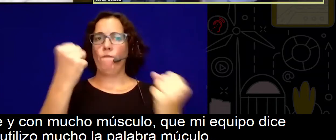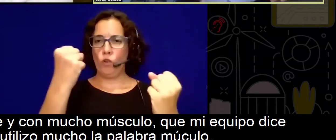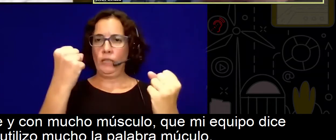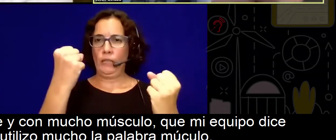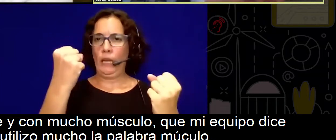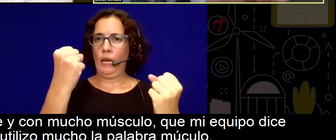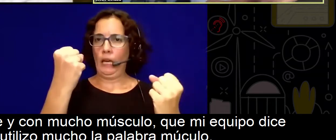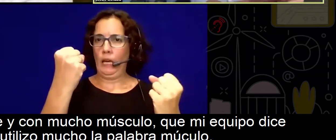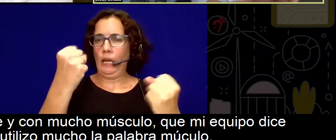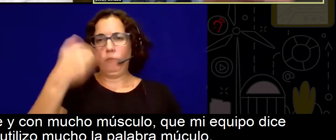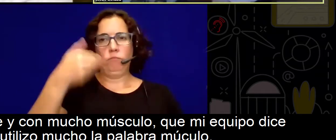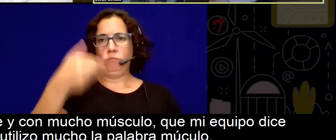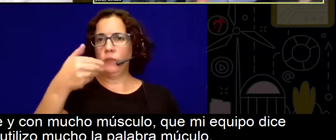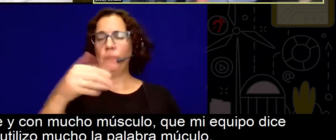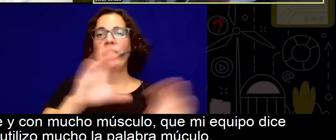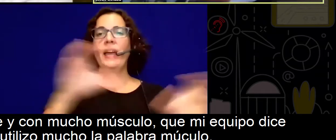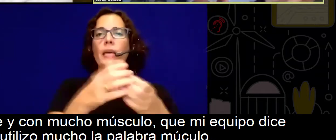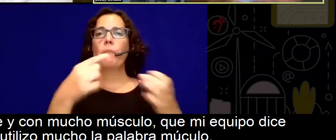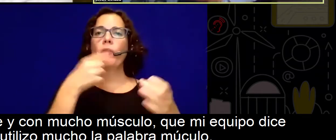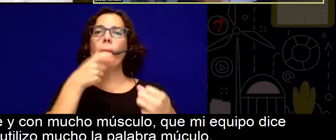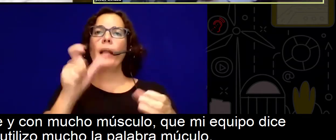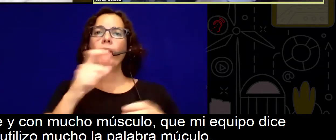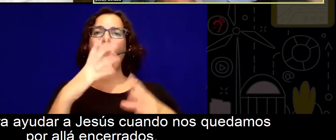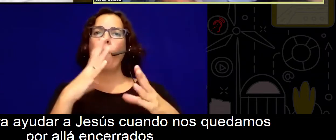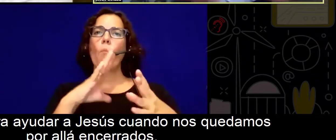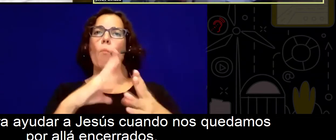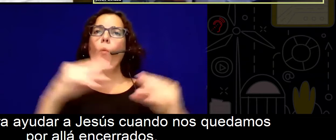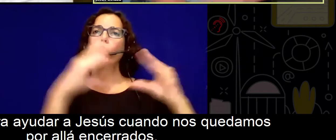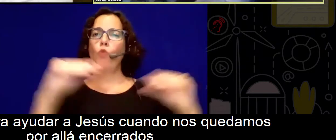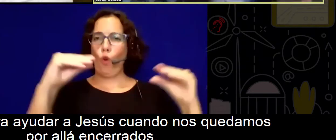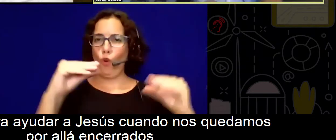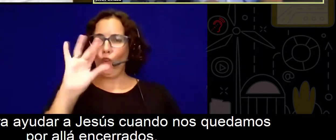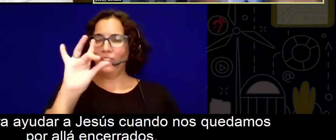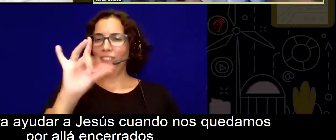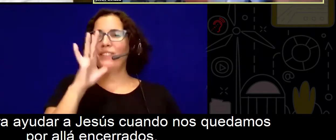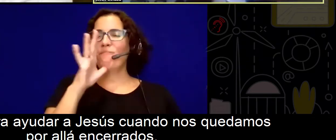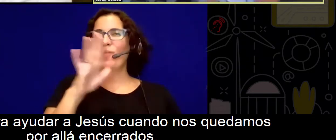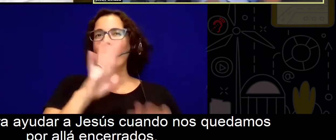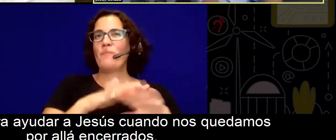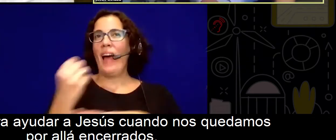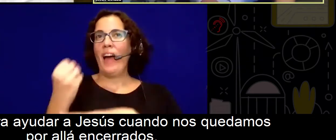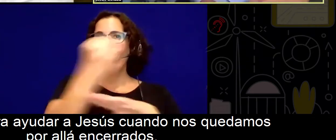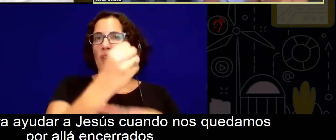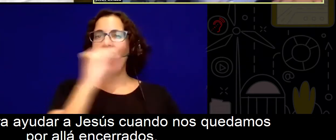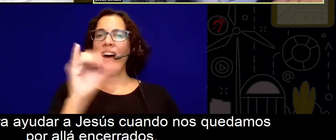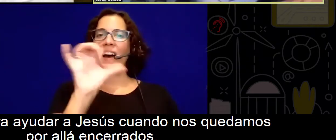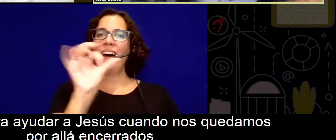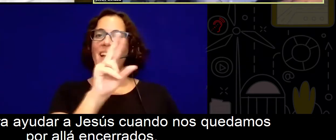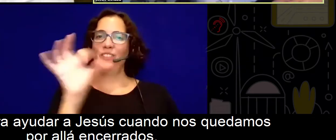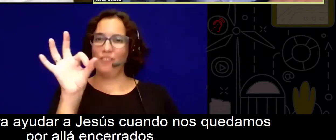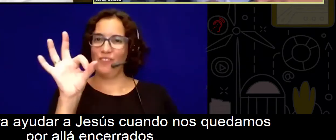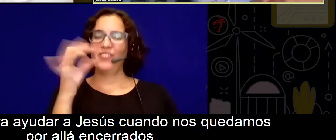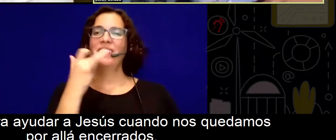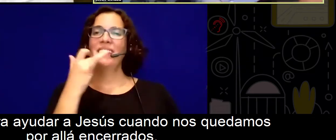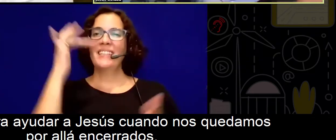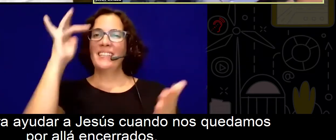¿no? Que siempre mi equipo me dice, ¿utilizas mucho la palabra músculo? Bueno, pues porque los utilizo en parte para ayudar a Jesús cuando nos quedamos